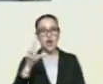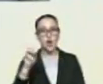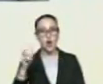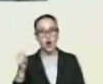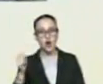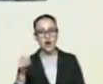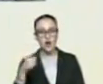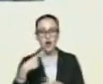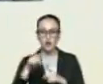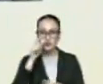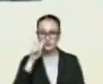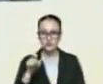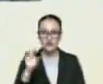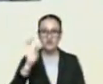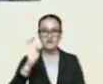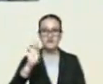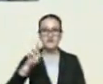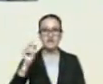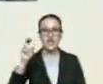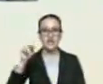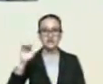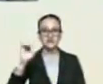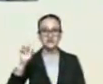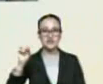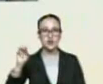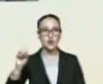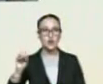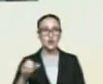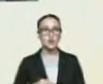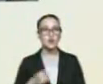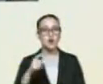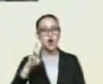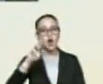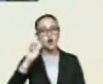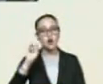Francisco Torrialba, Robexa Poleo y María Gabriela Méndez.